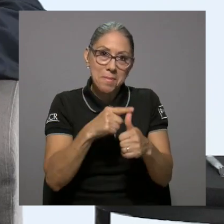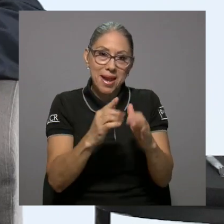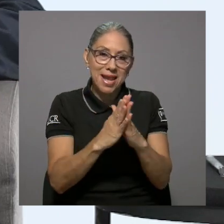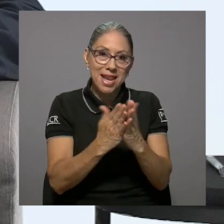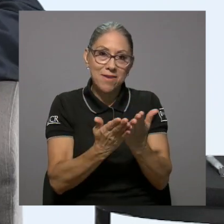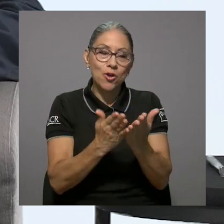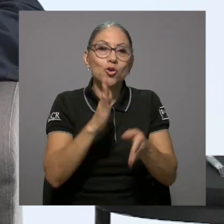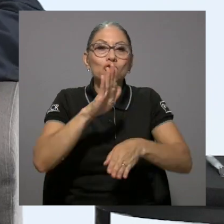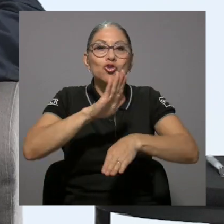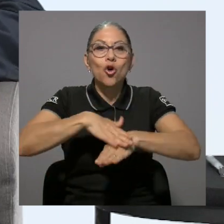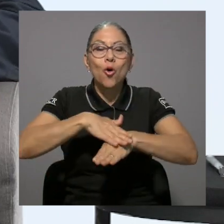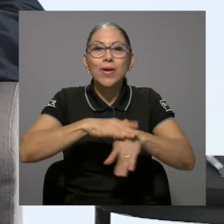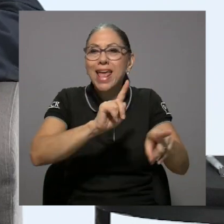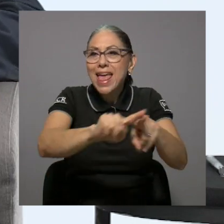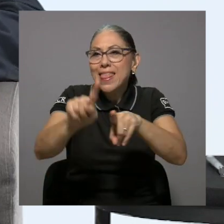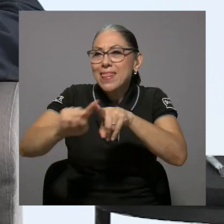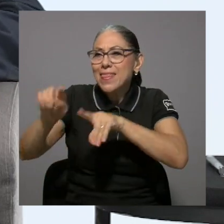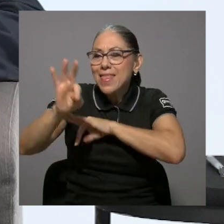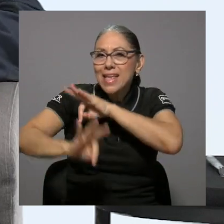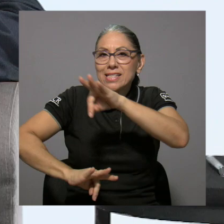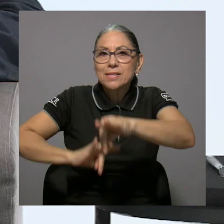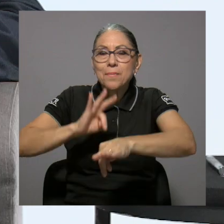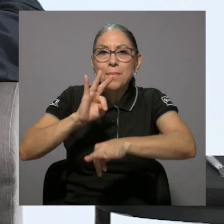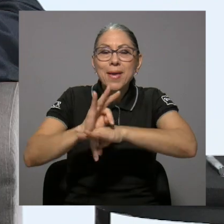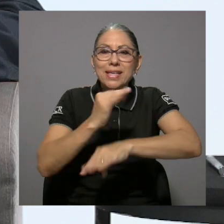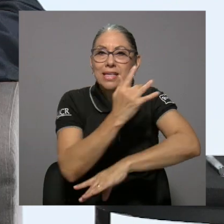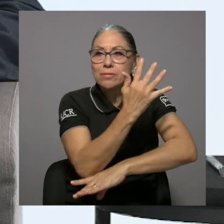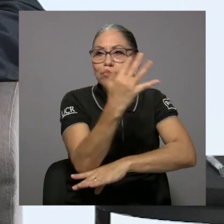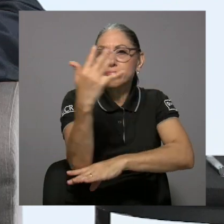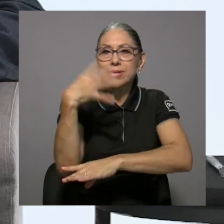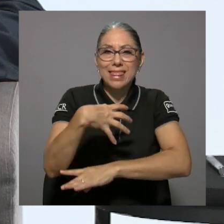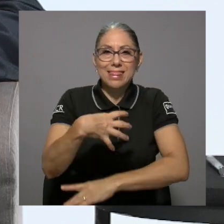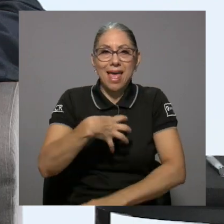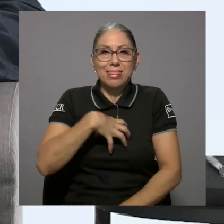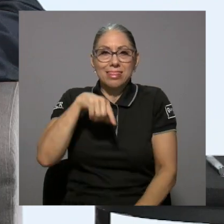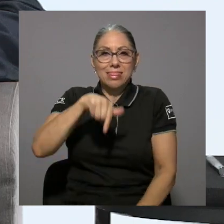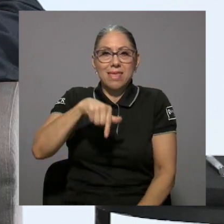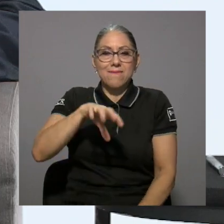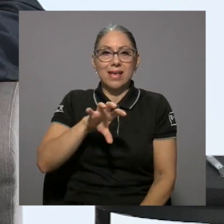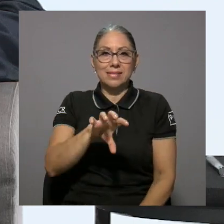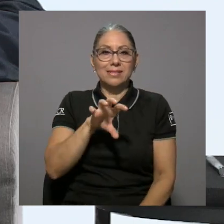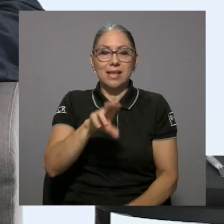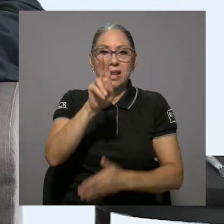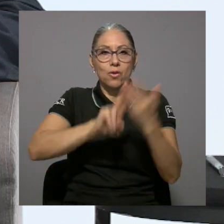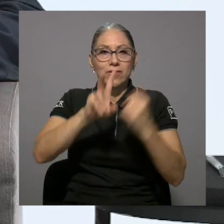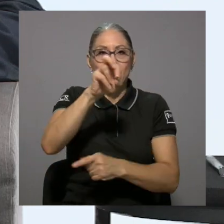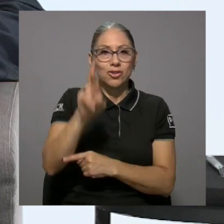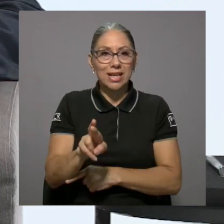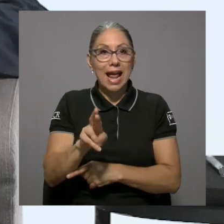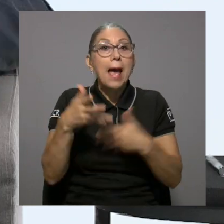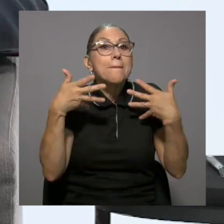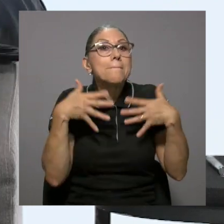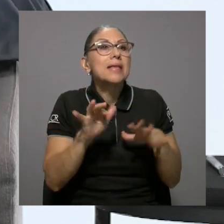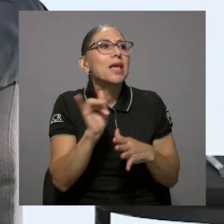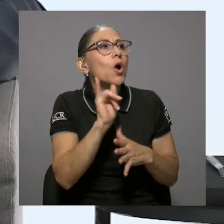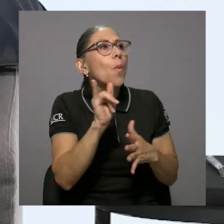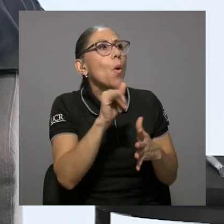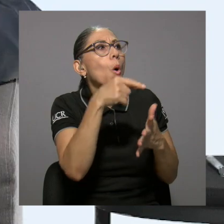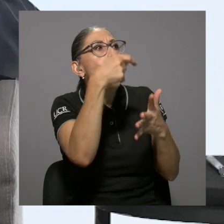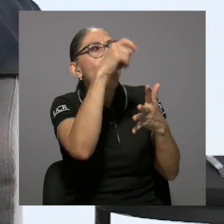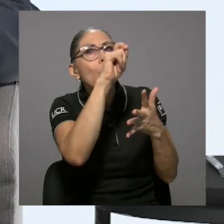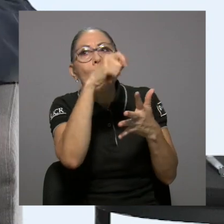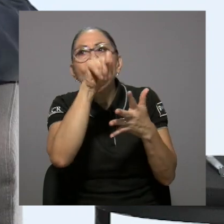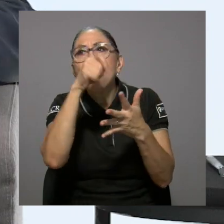el primer libro sobre especies nativas en la Universidad de Costa Rica. Más bien un